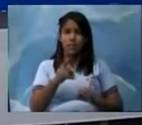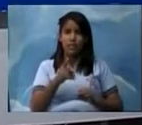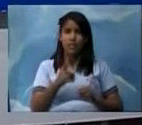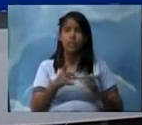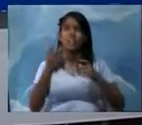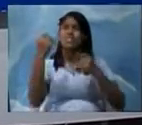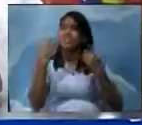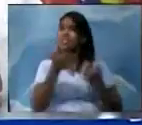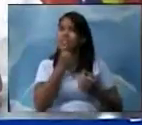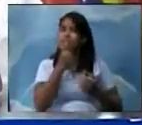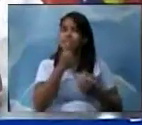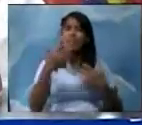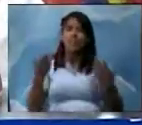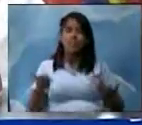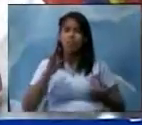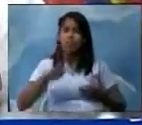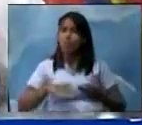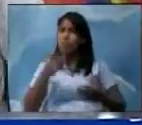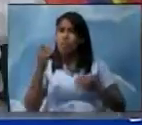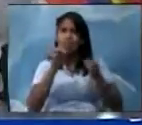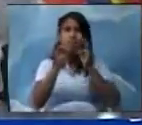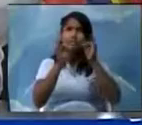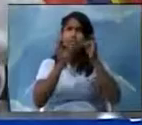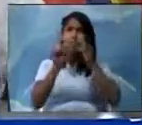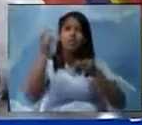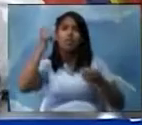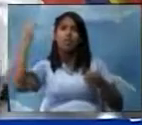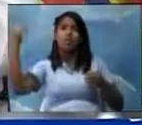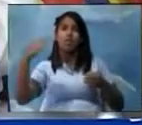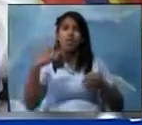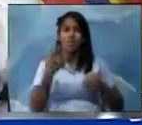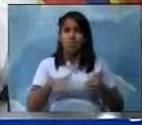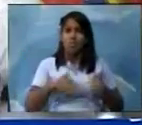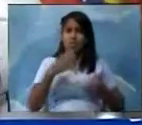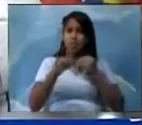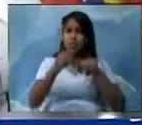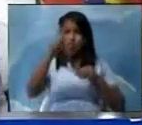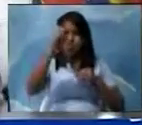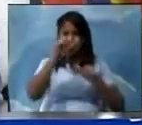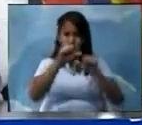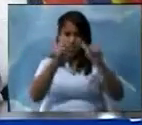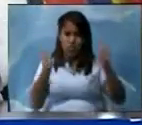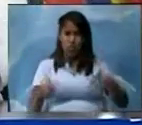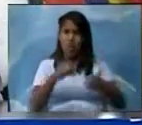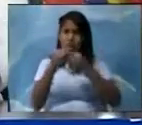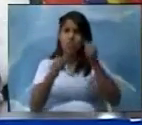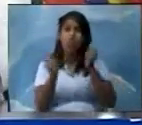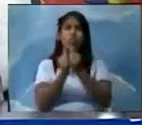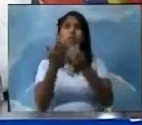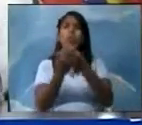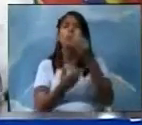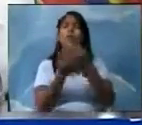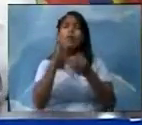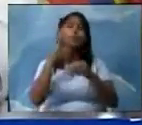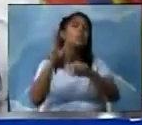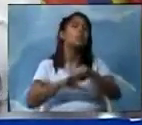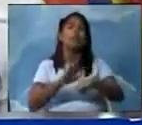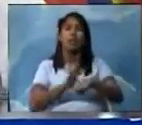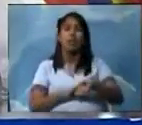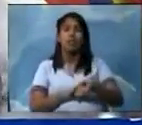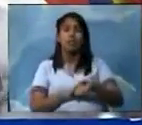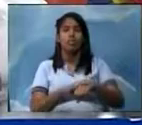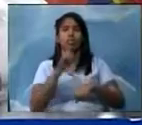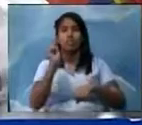definitivamente Qué puede hacer un Dios hecho con las manos pecadoras Imagínese